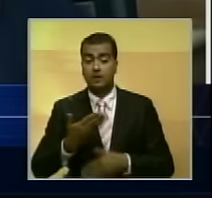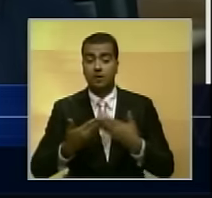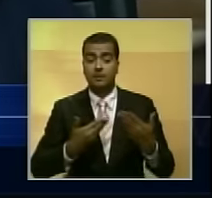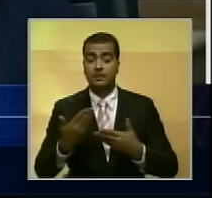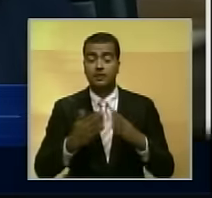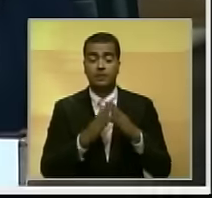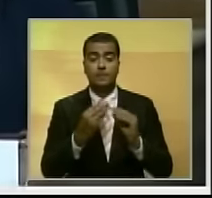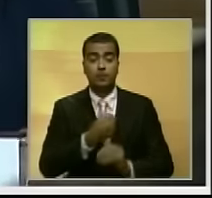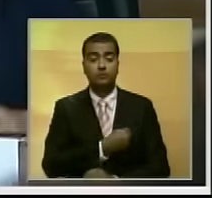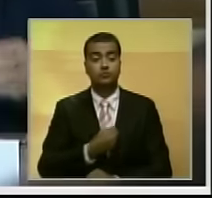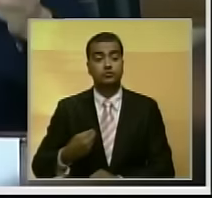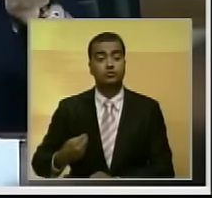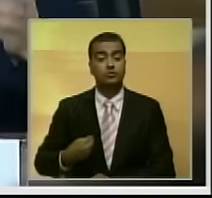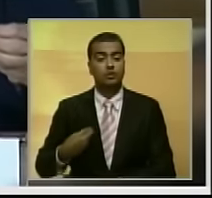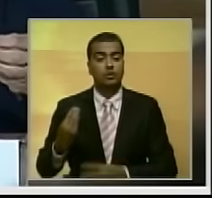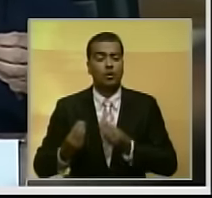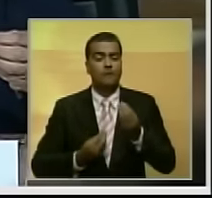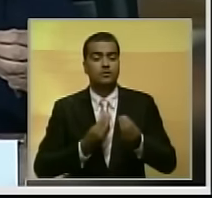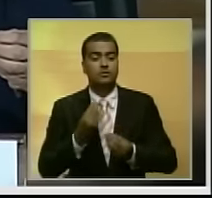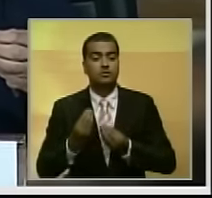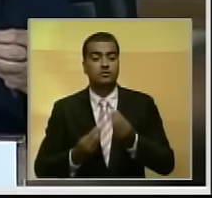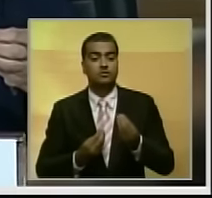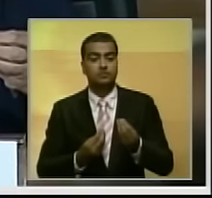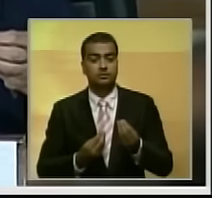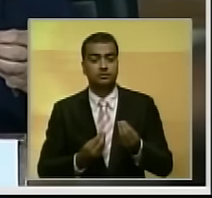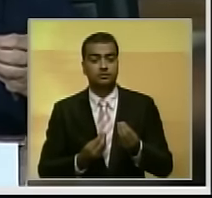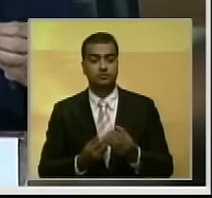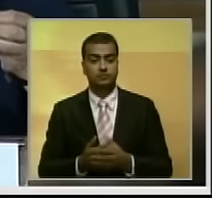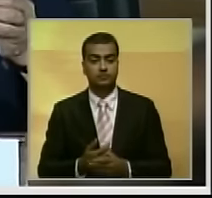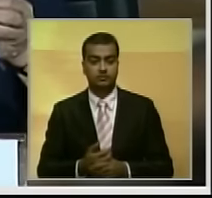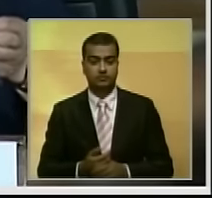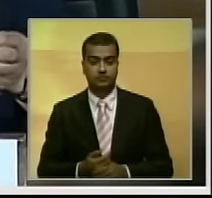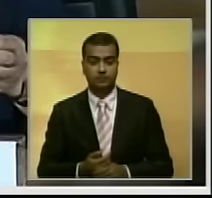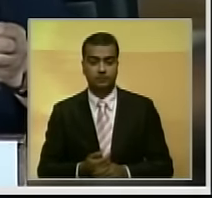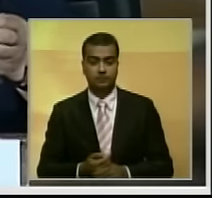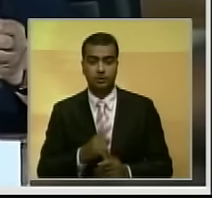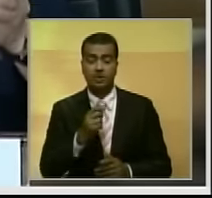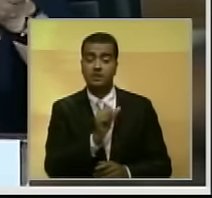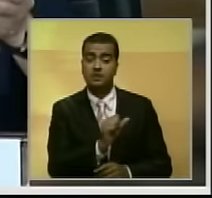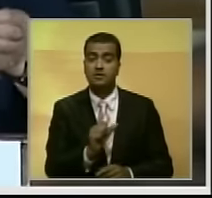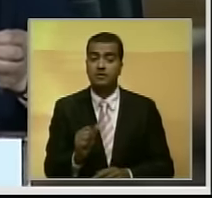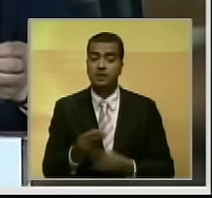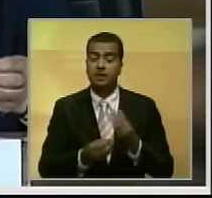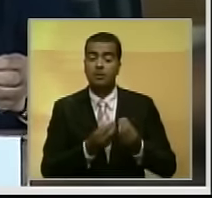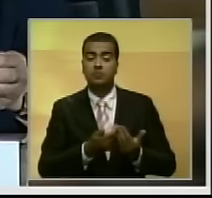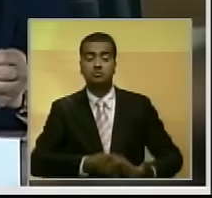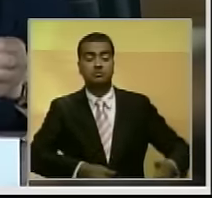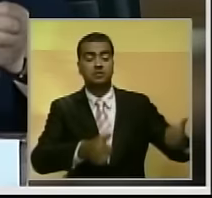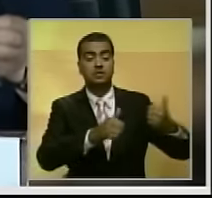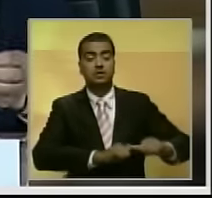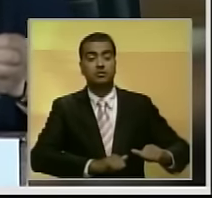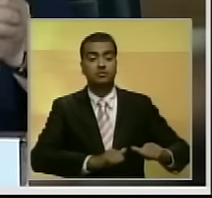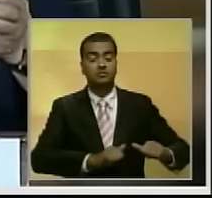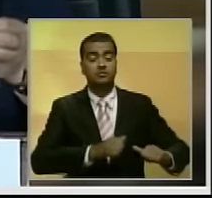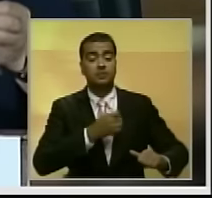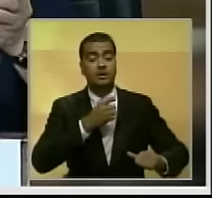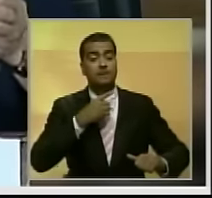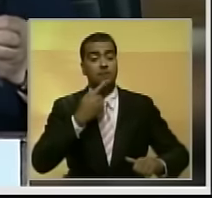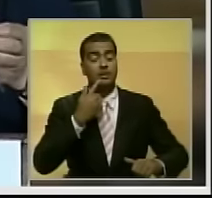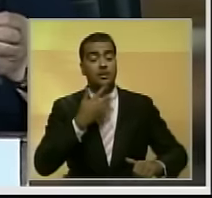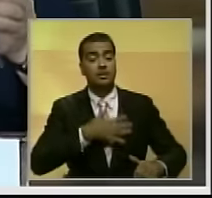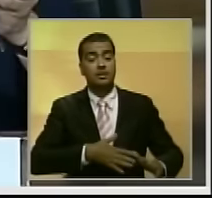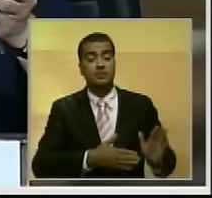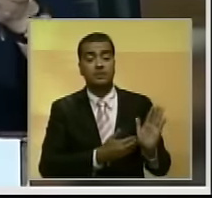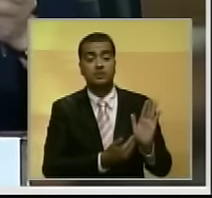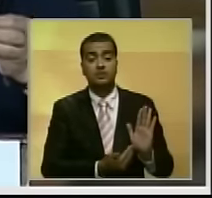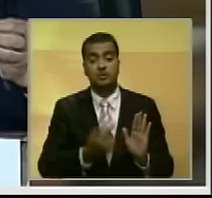con todos nosotros cómo se hizo durante estas semanas, cómo se desmanteló la masacre que estaba